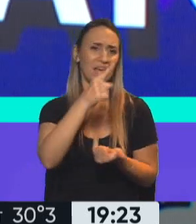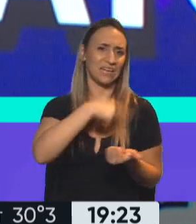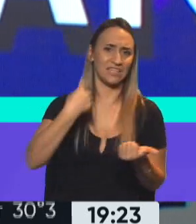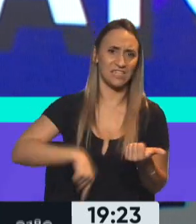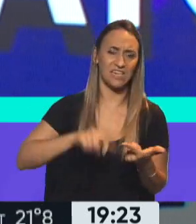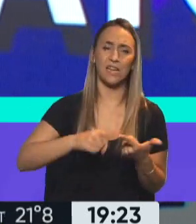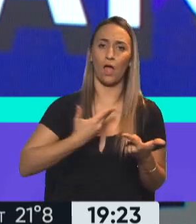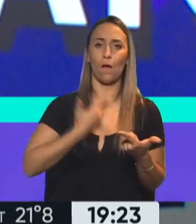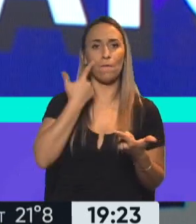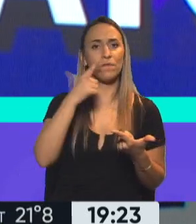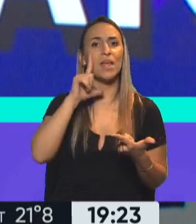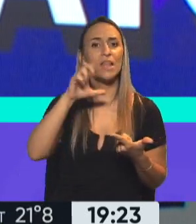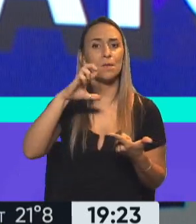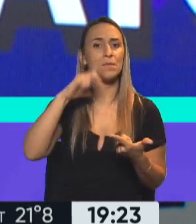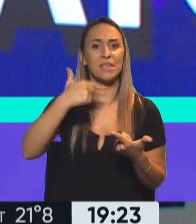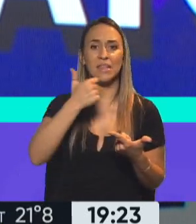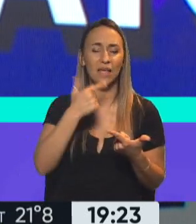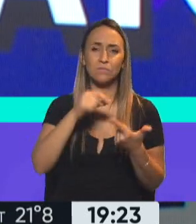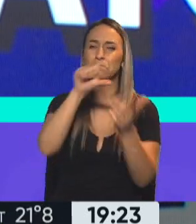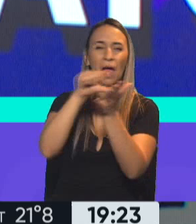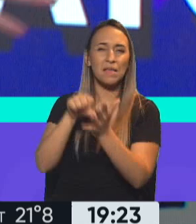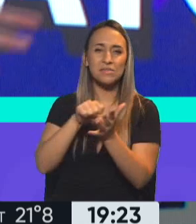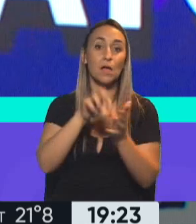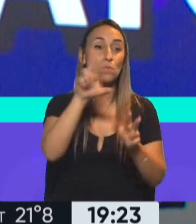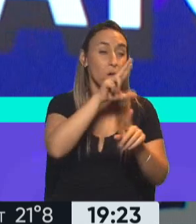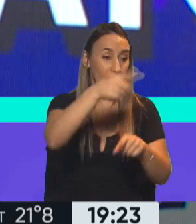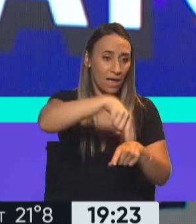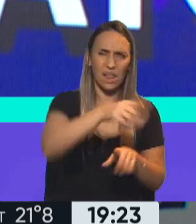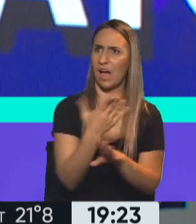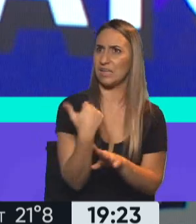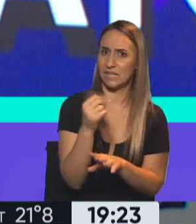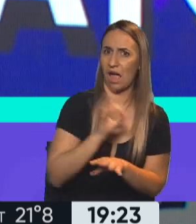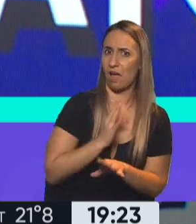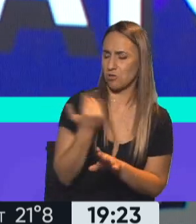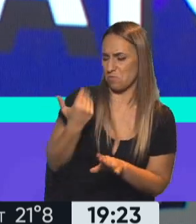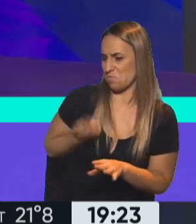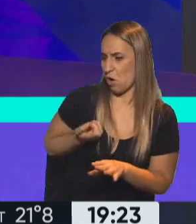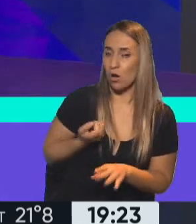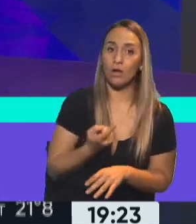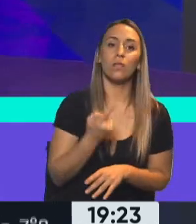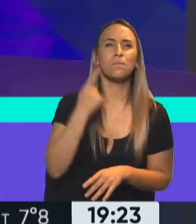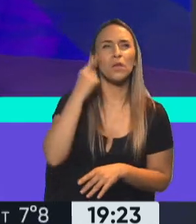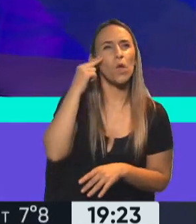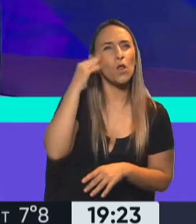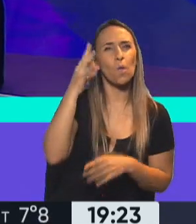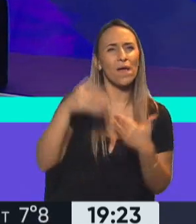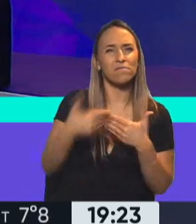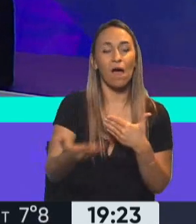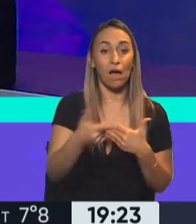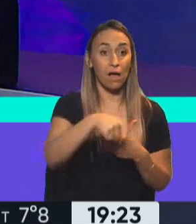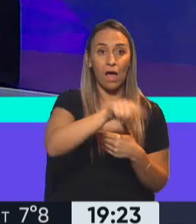Filipinas, de distintos países asiáticos que hablaron hace unos pocos años a partir de los 90 y que todavía se